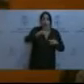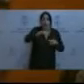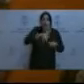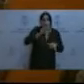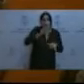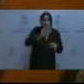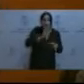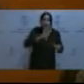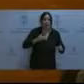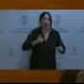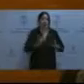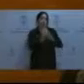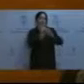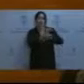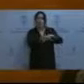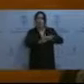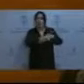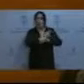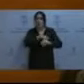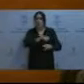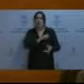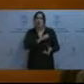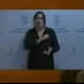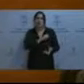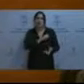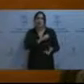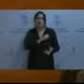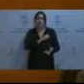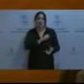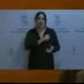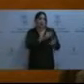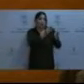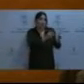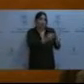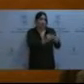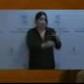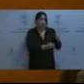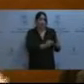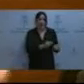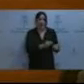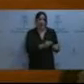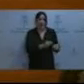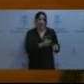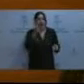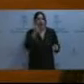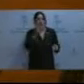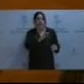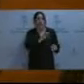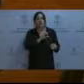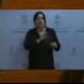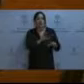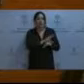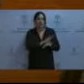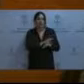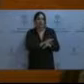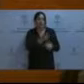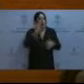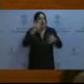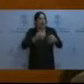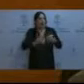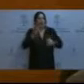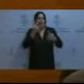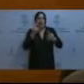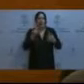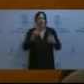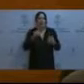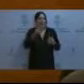con el Gobierno de España. Eso es todo lo que usted va a hacer. Mire, consejera, hay verdades evidentes que molesta oír, pero no